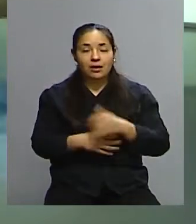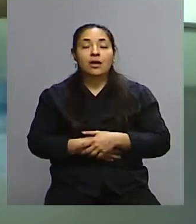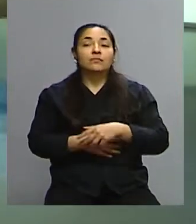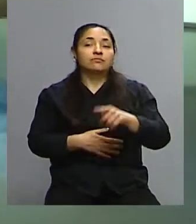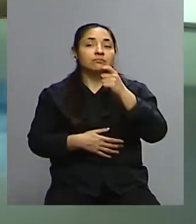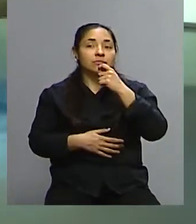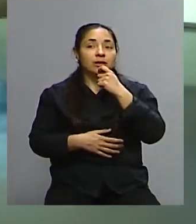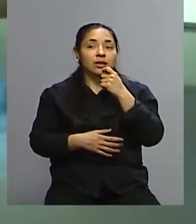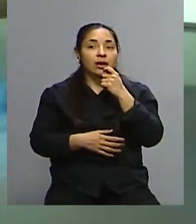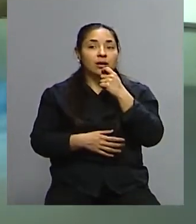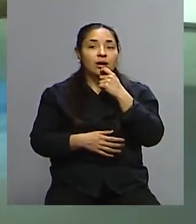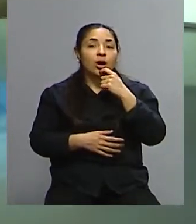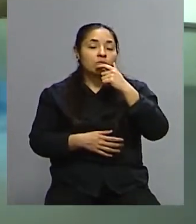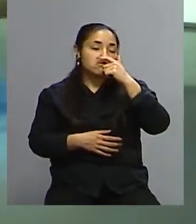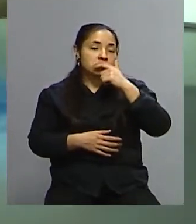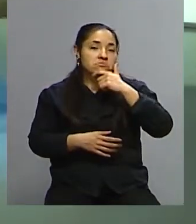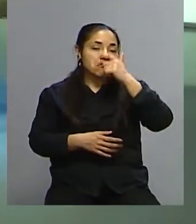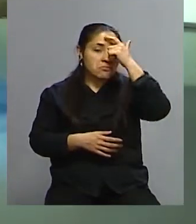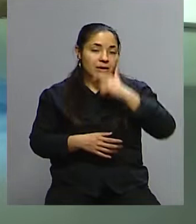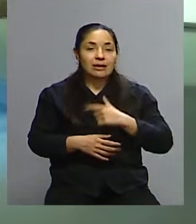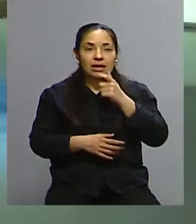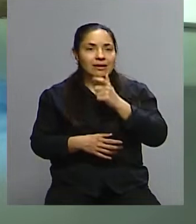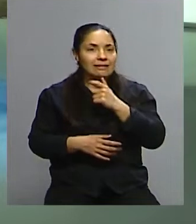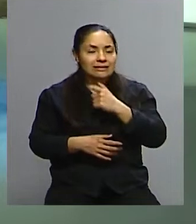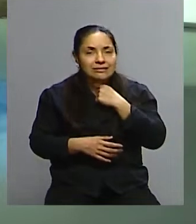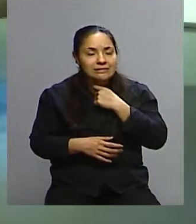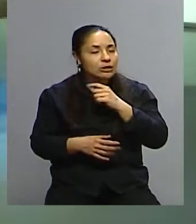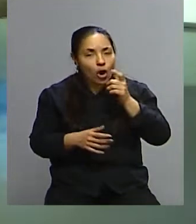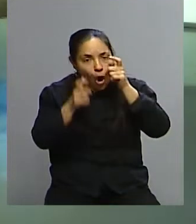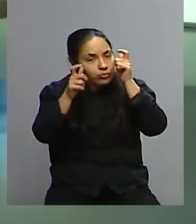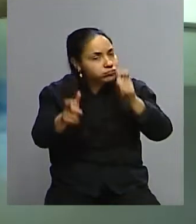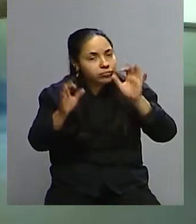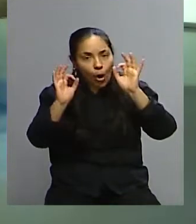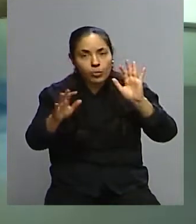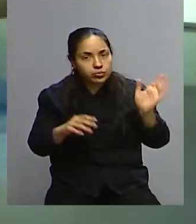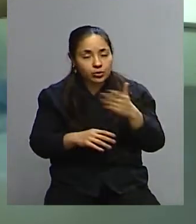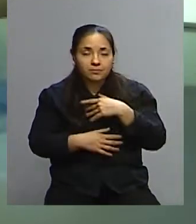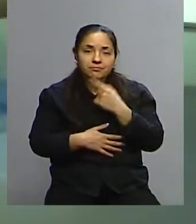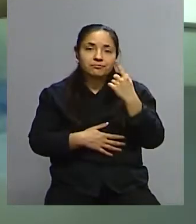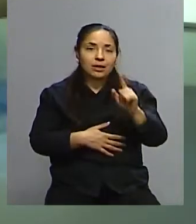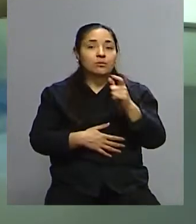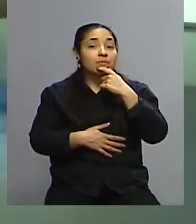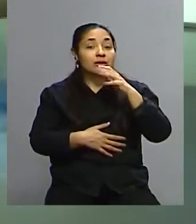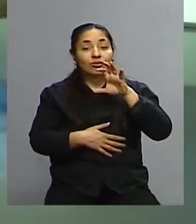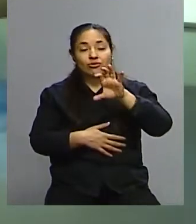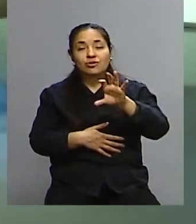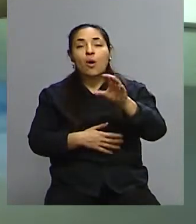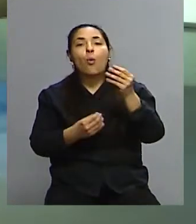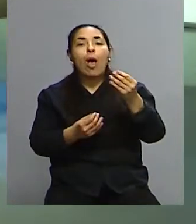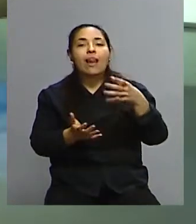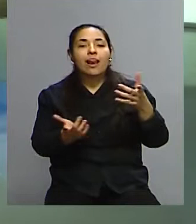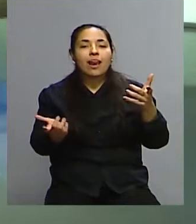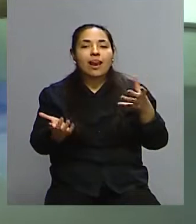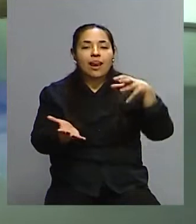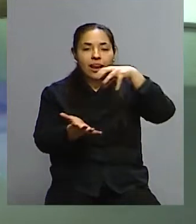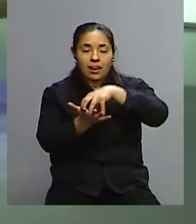como ciudadano común quiere que se controle todo. Ahora, en el caso de la provincia, ¿cuál es el organismo que